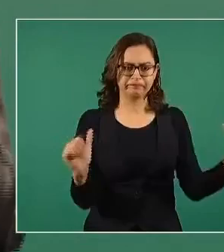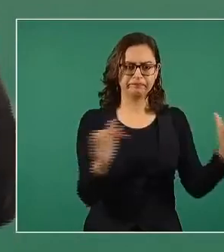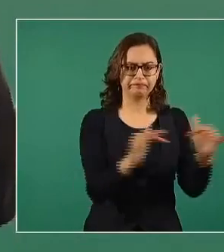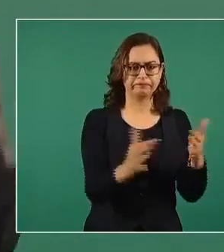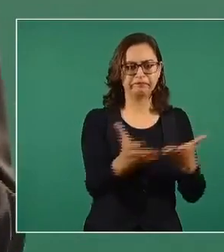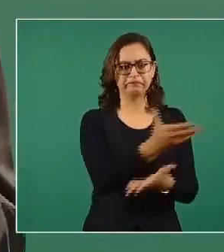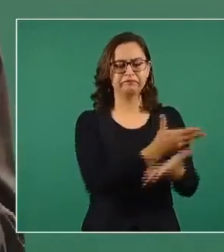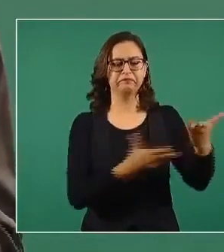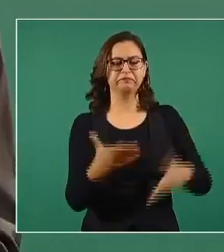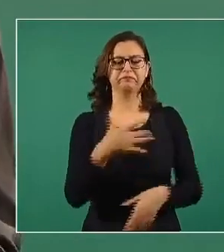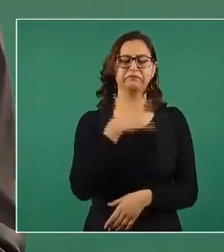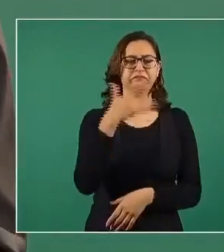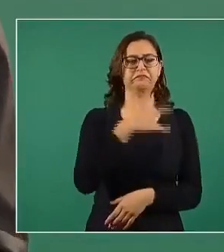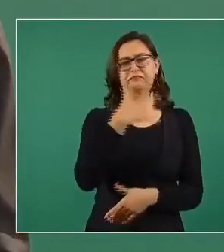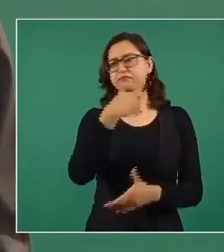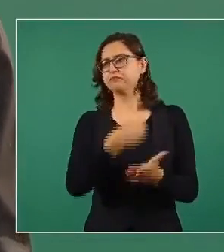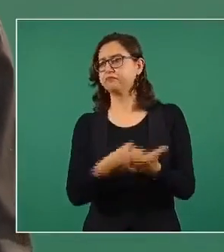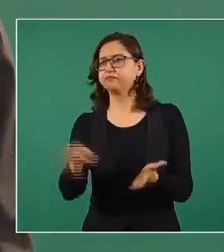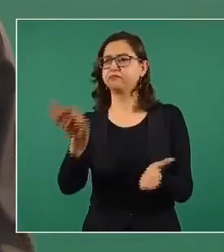y se sienten héroes.